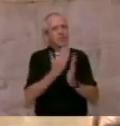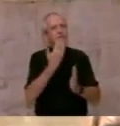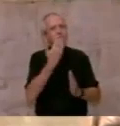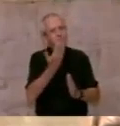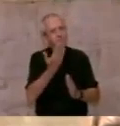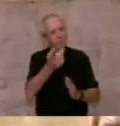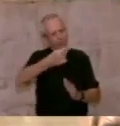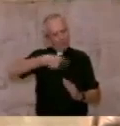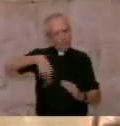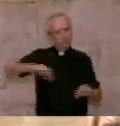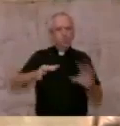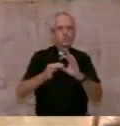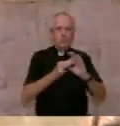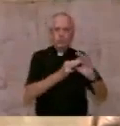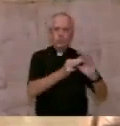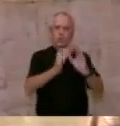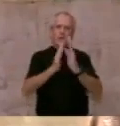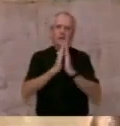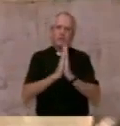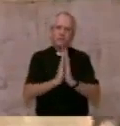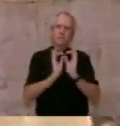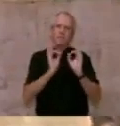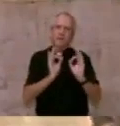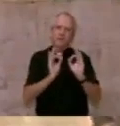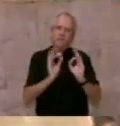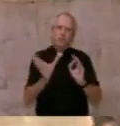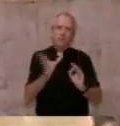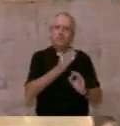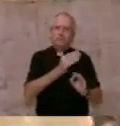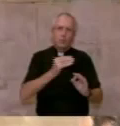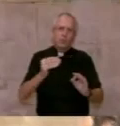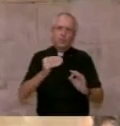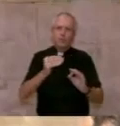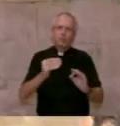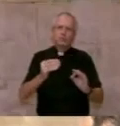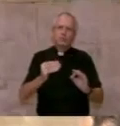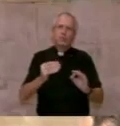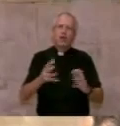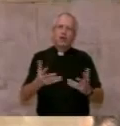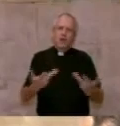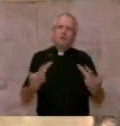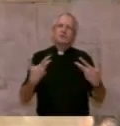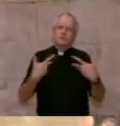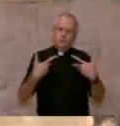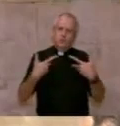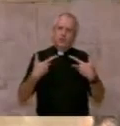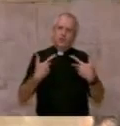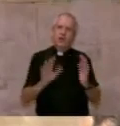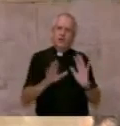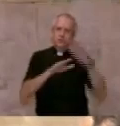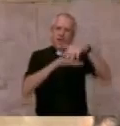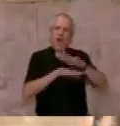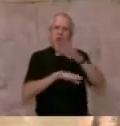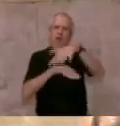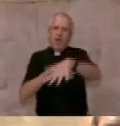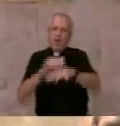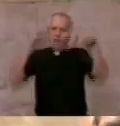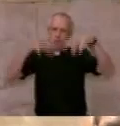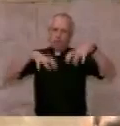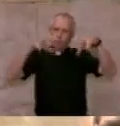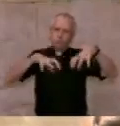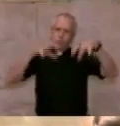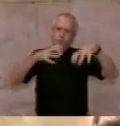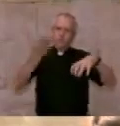que recemos muy especialmente por todos los afectados por los estragos de los aguaceros de la semana pasada en